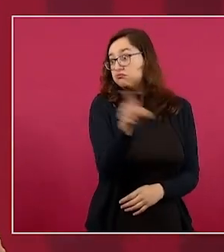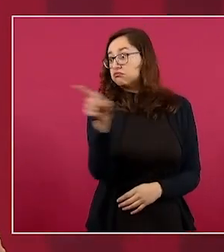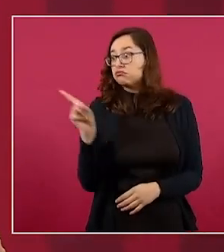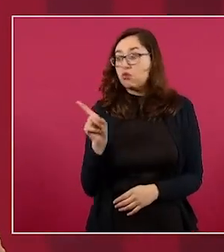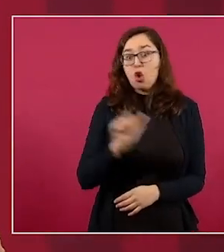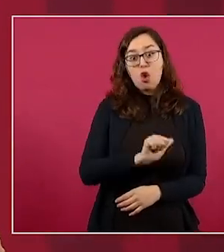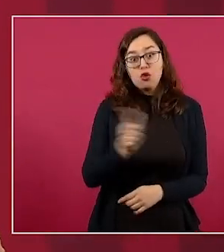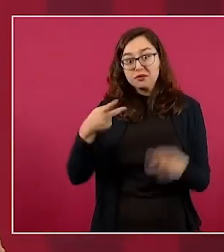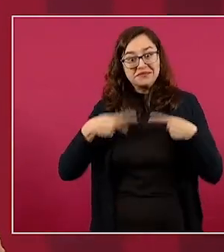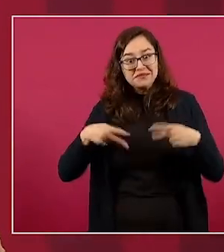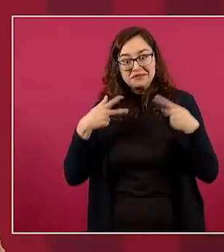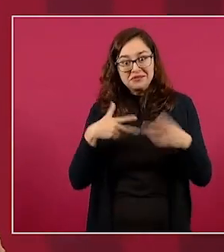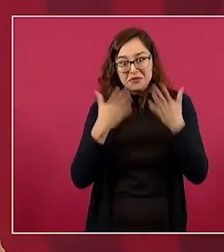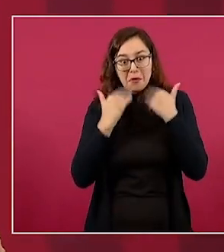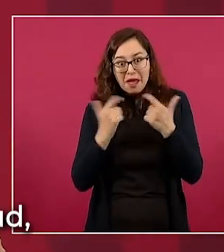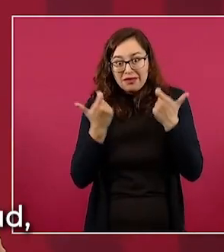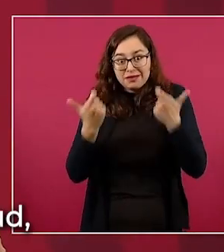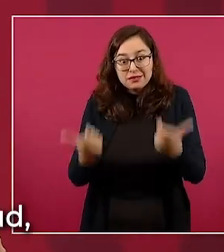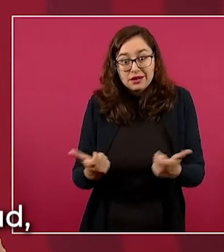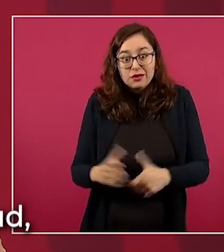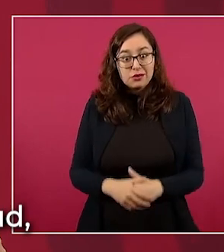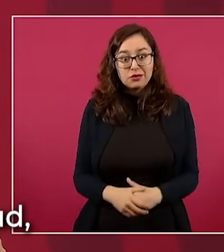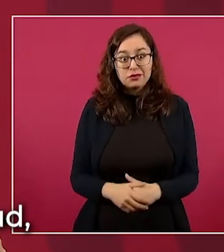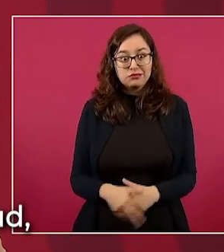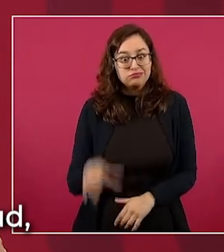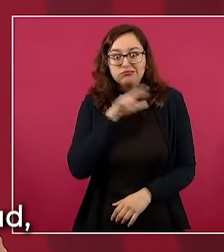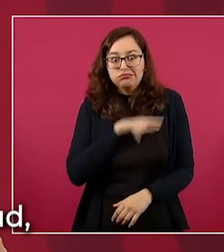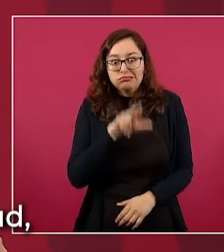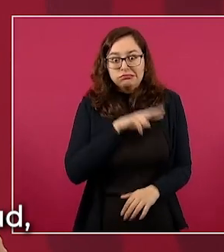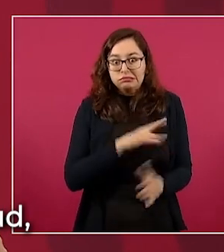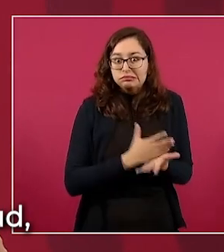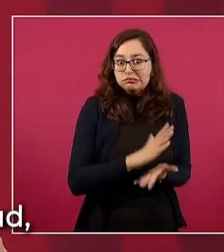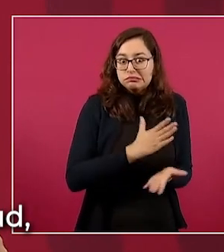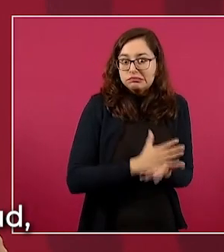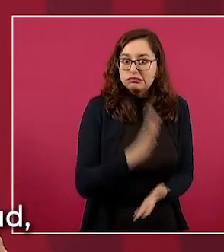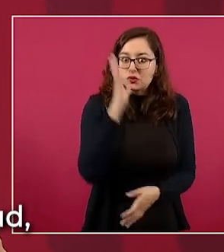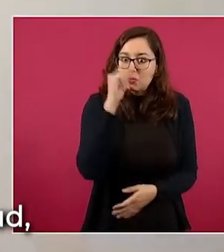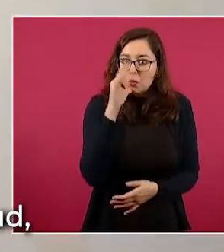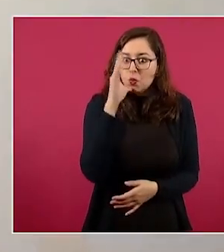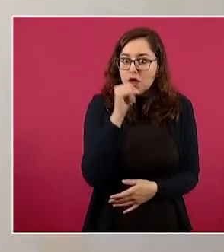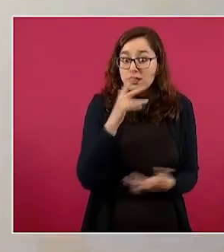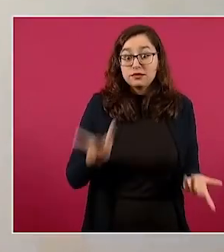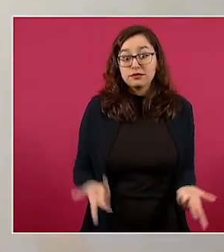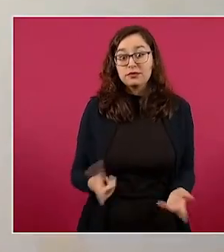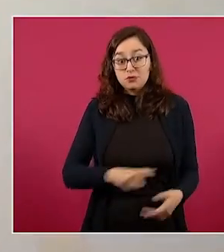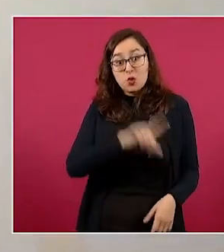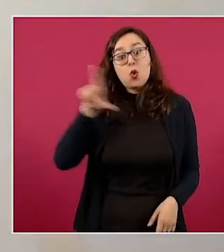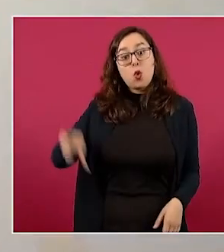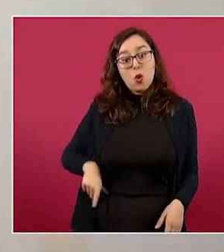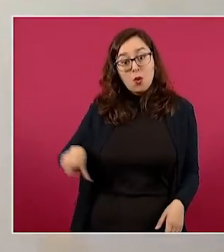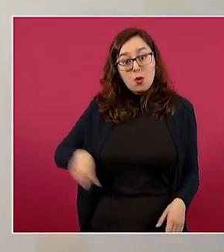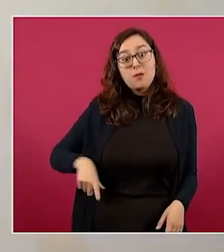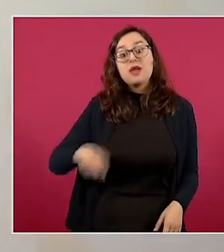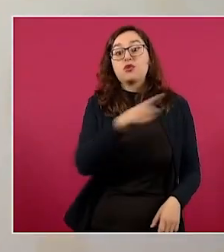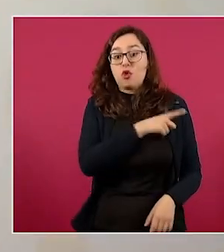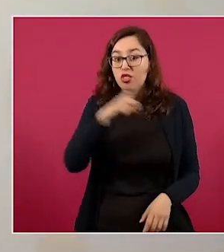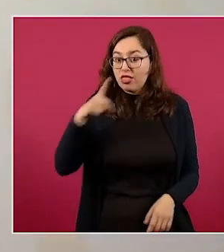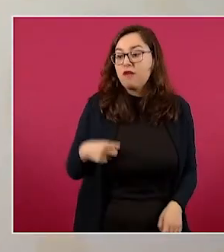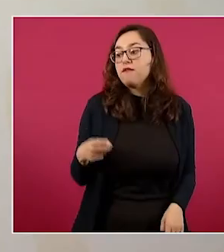niveles escolares, porque la educación, como la salud, no son privilegios,